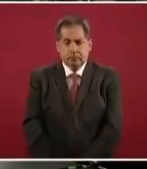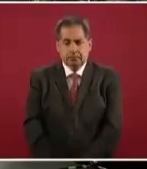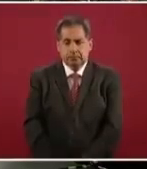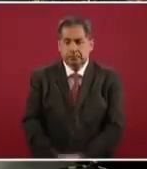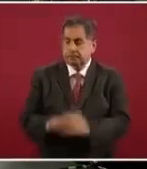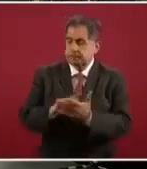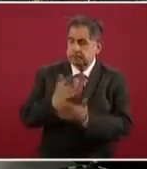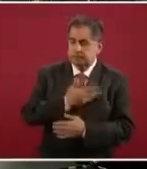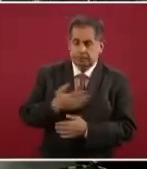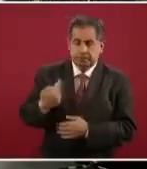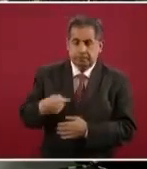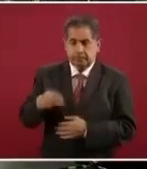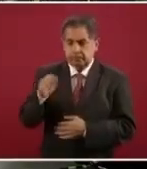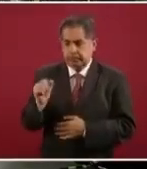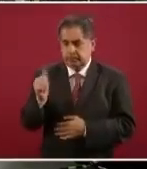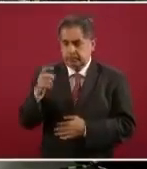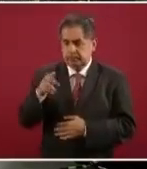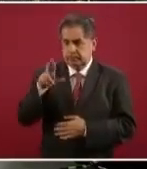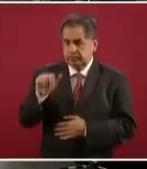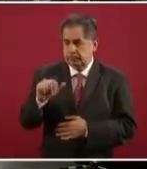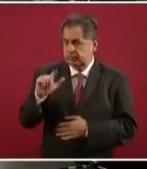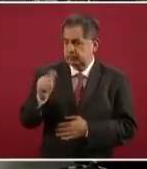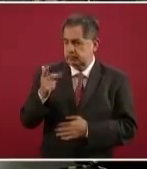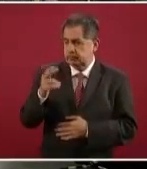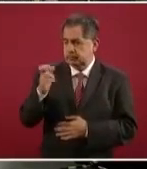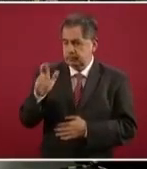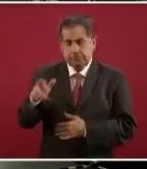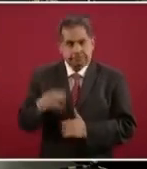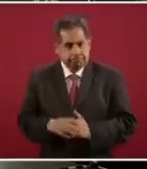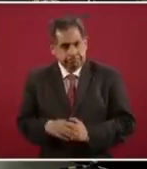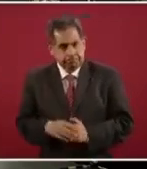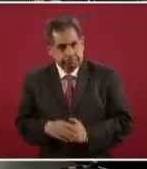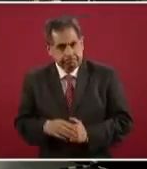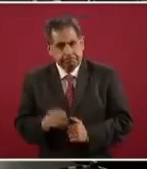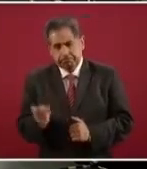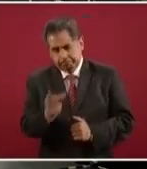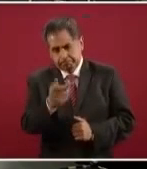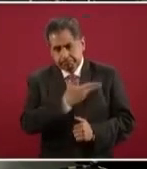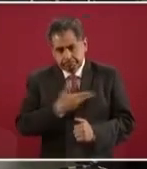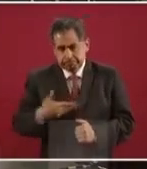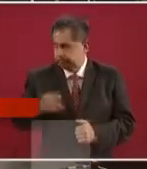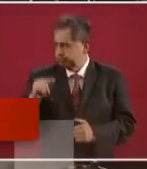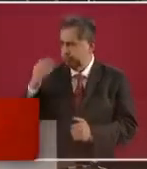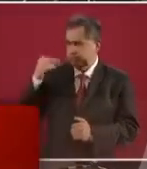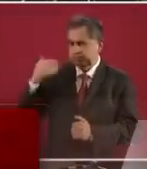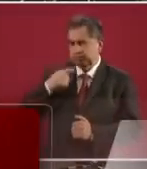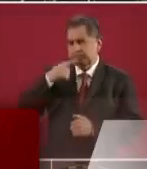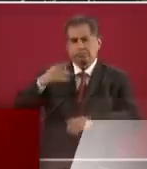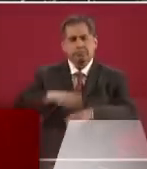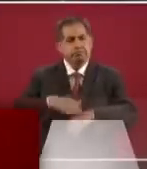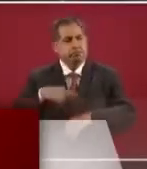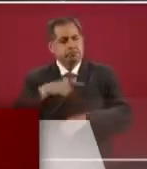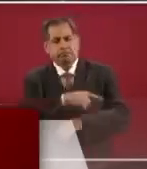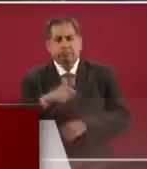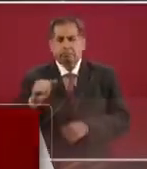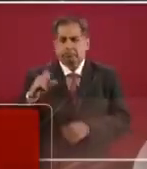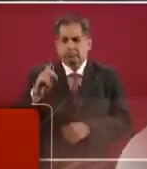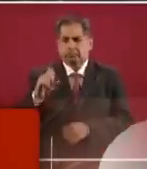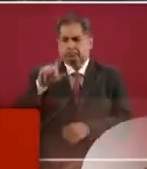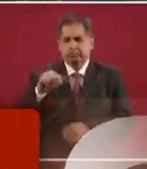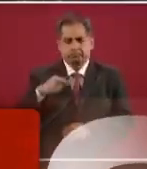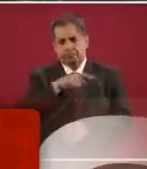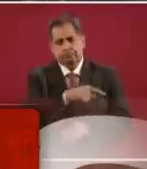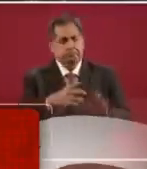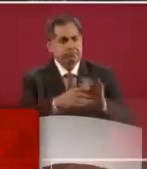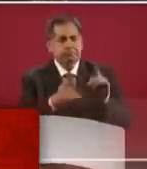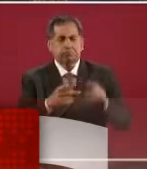Gracias, señor presidente. Sandra Aguilera, del Grupo Alarza Comunicaciones. Señor presidente, hace unos meses hicimos una denuncia de la ingeniera Daniela Dilong acerca